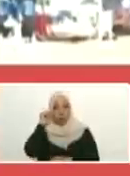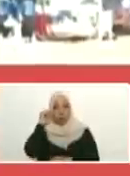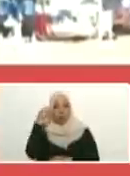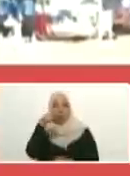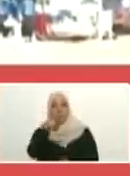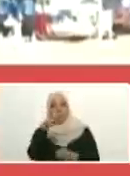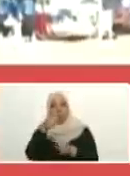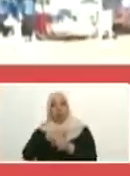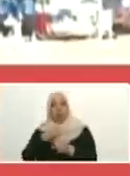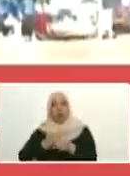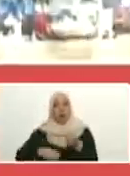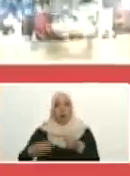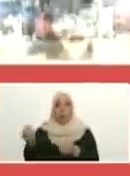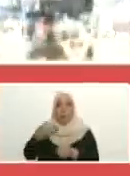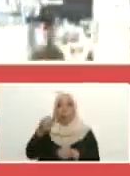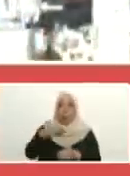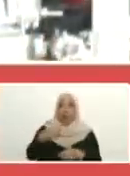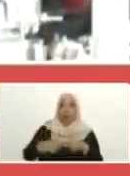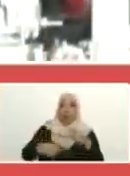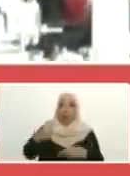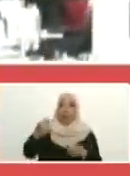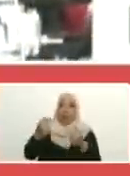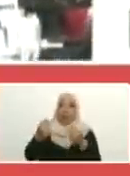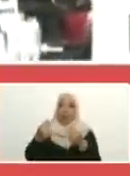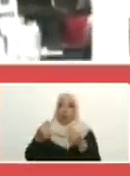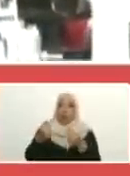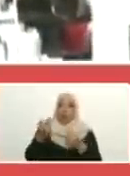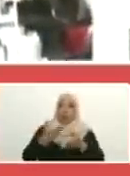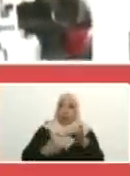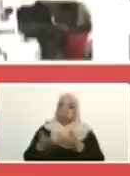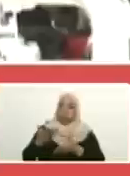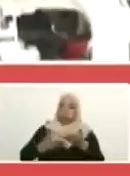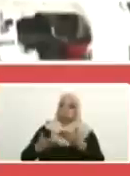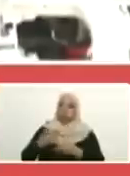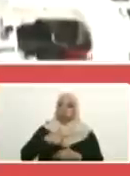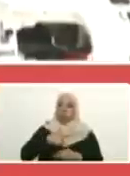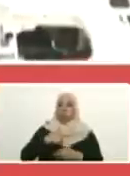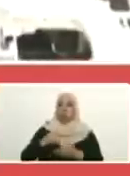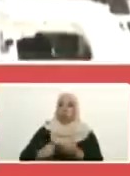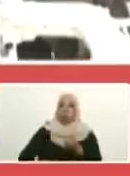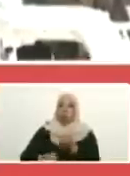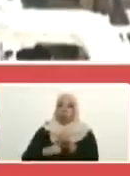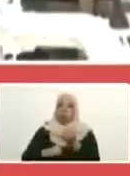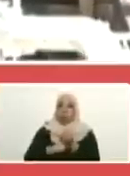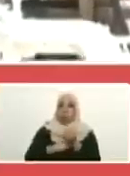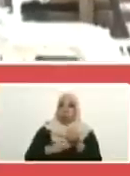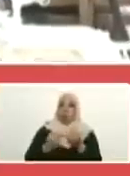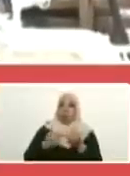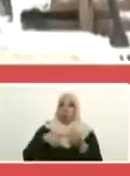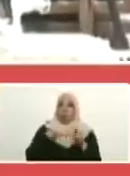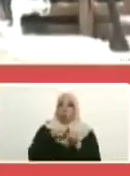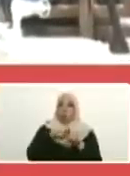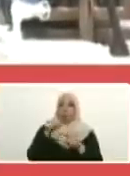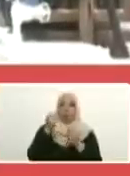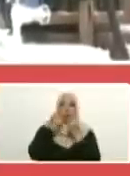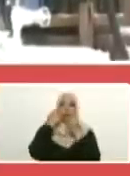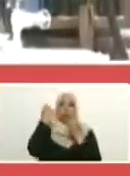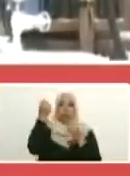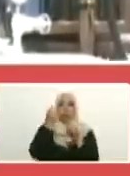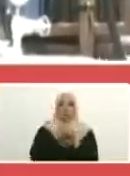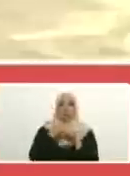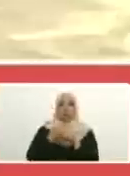salario de los trabajadores. Presidente, yo doy mi aporte como un guerrero para